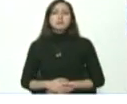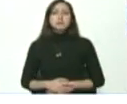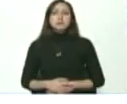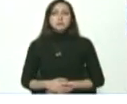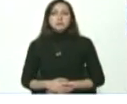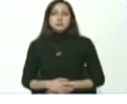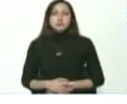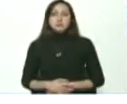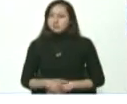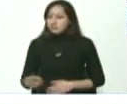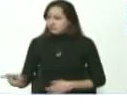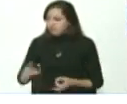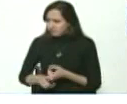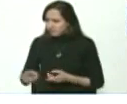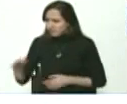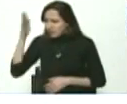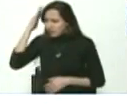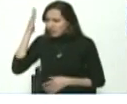Ah, Silita,